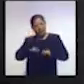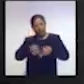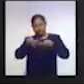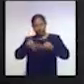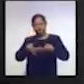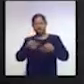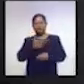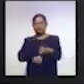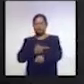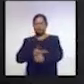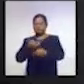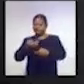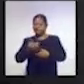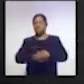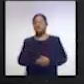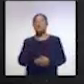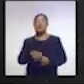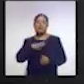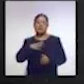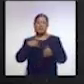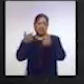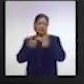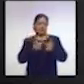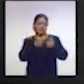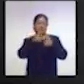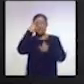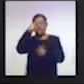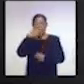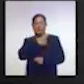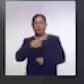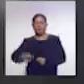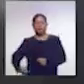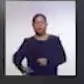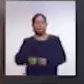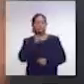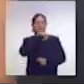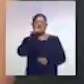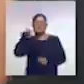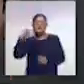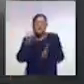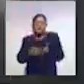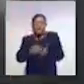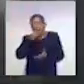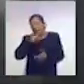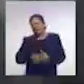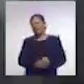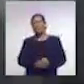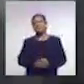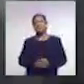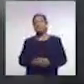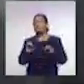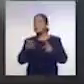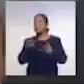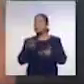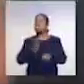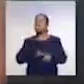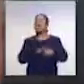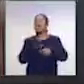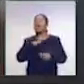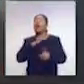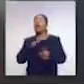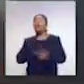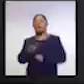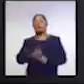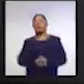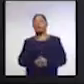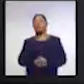todo tener recursos precisamente para los municipios que tanta falta nos hacen. Claro, alcaldesa, ¿y qué otros retos vienen? Bueno, pues a